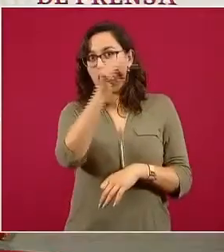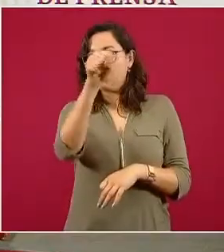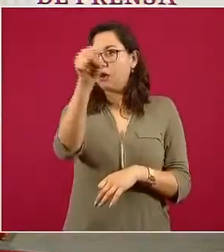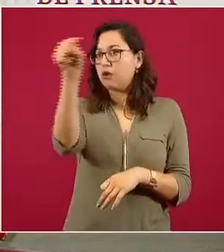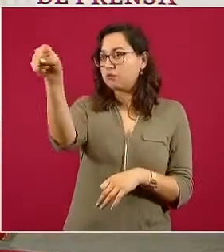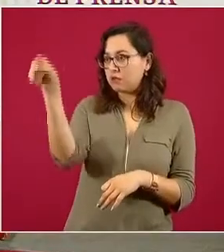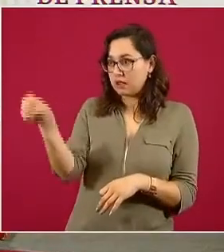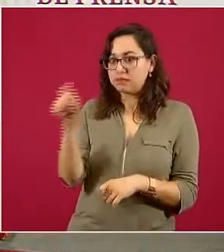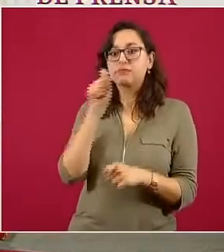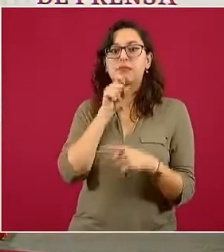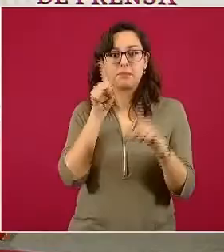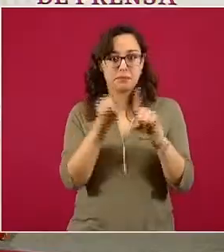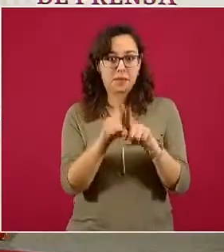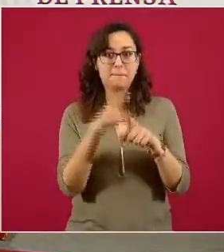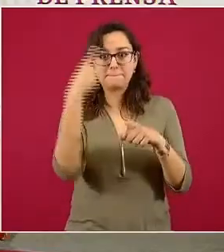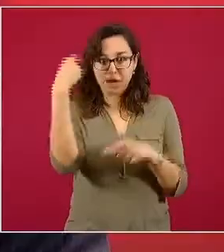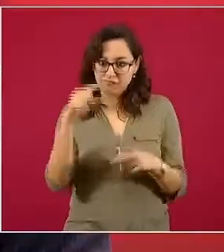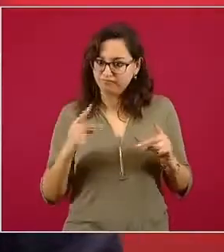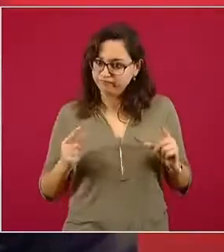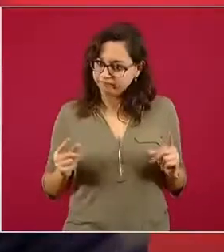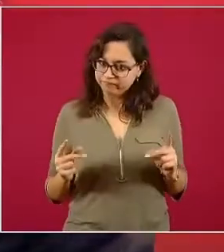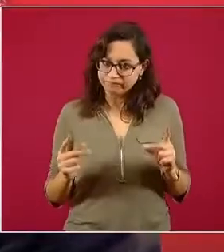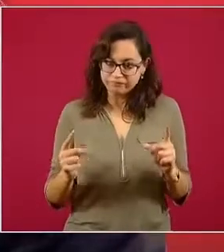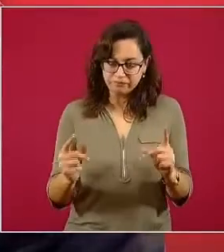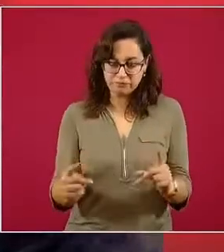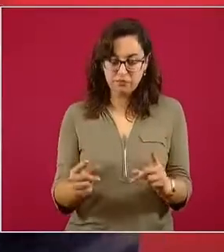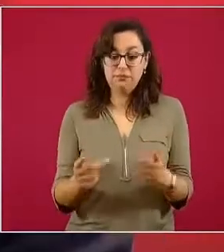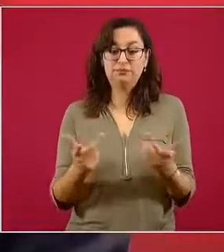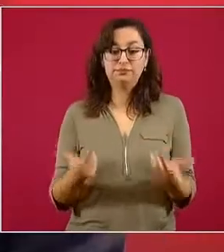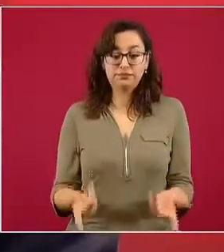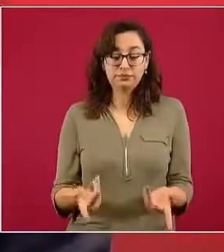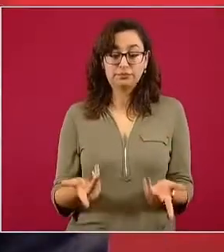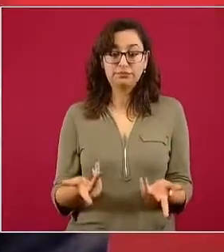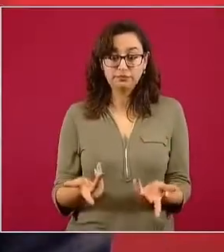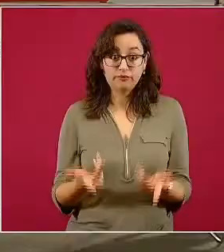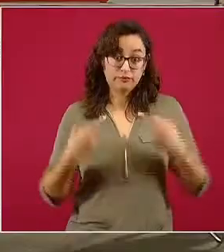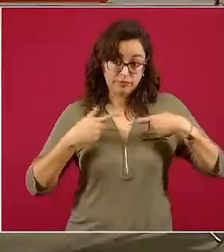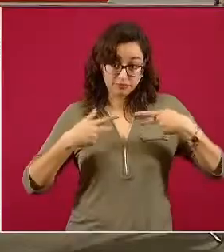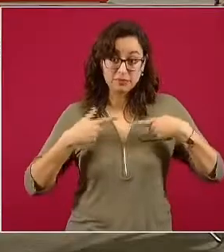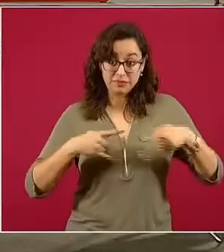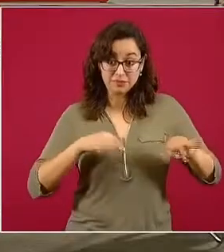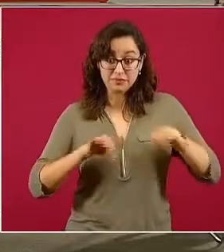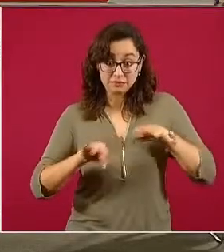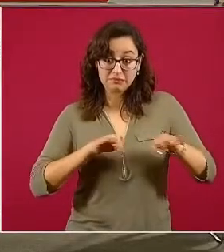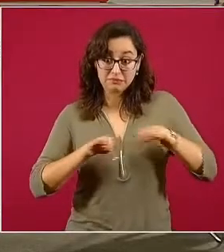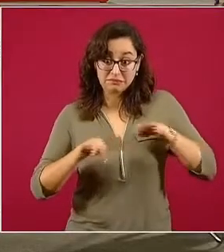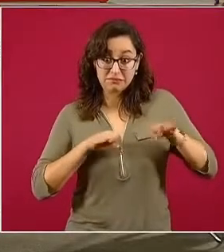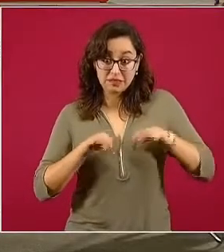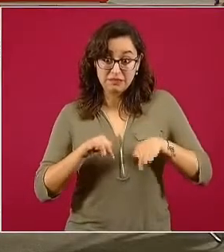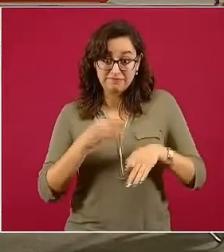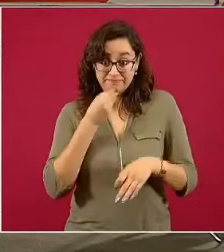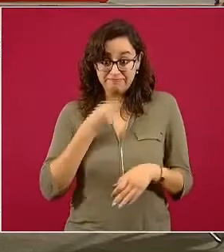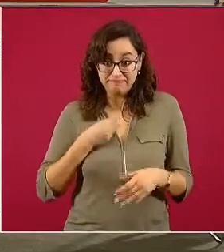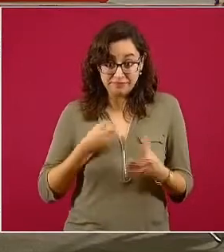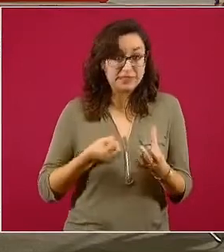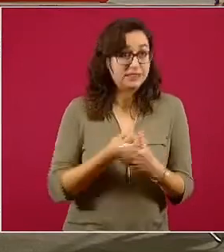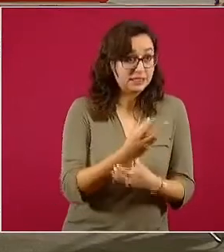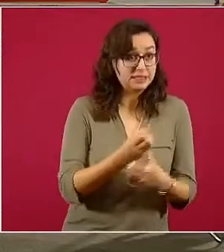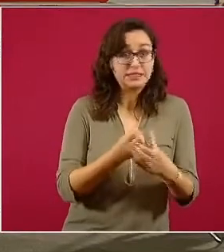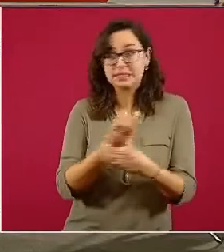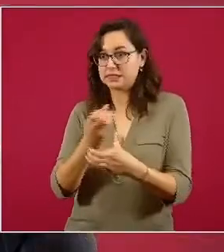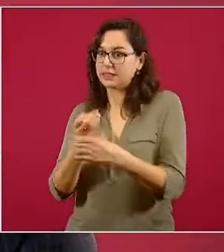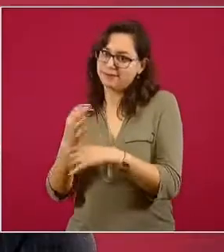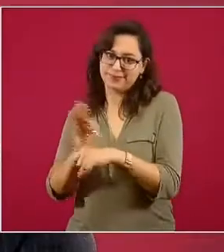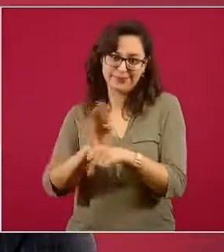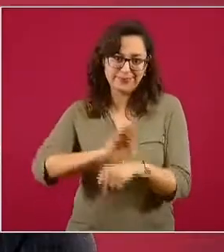para acelerar el proceso de vacunación. Y finalmente se beneficia a la clase trabajadora, que son precisamente quienes están en